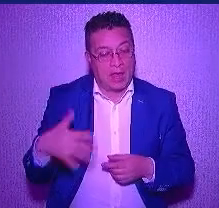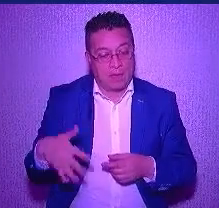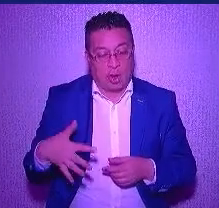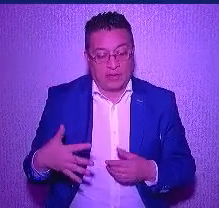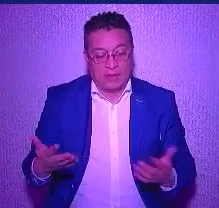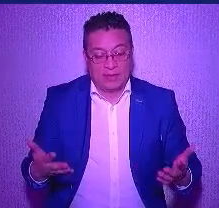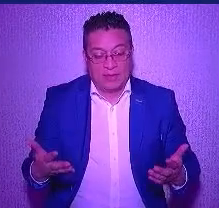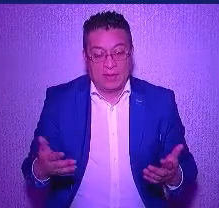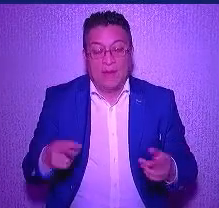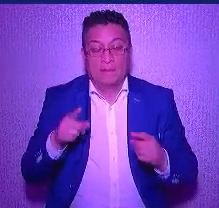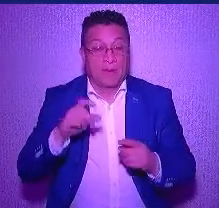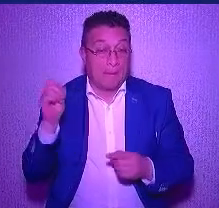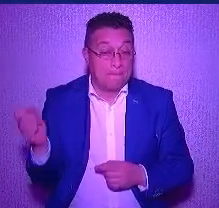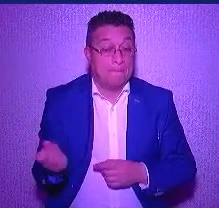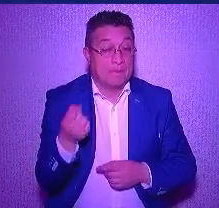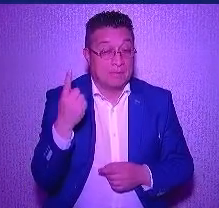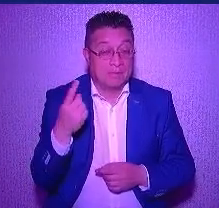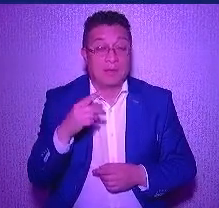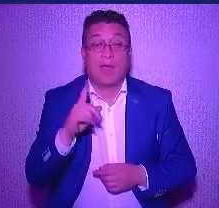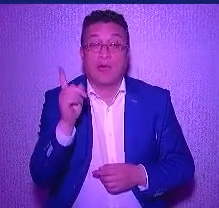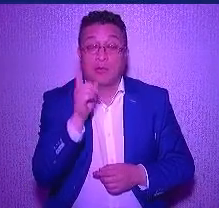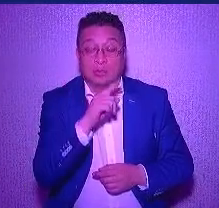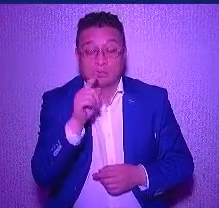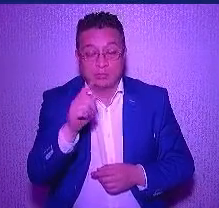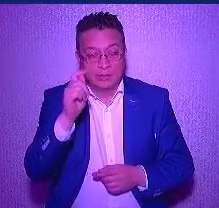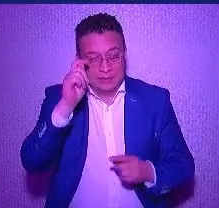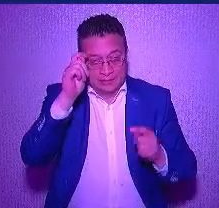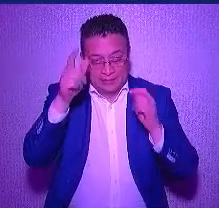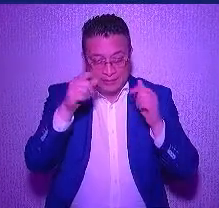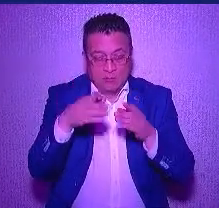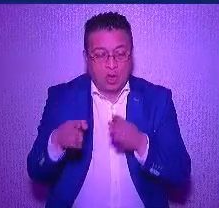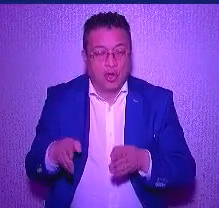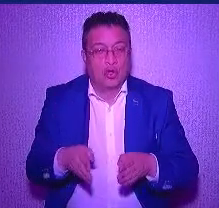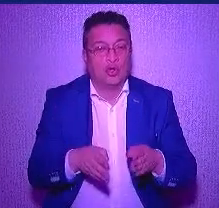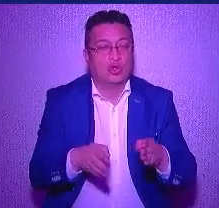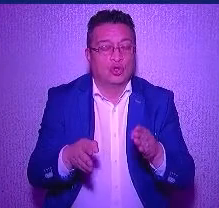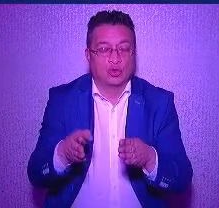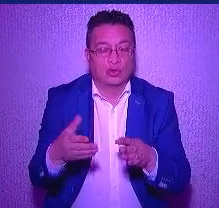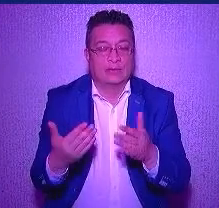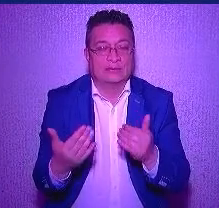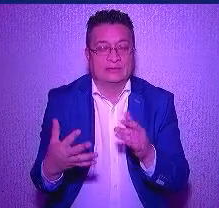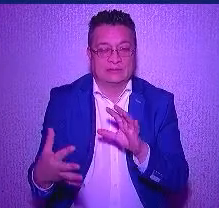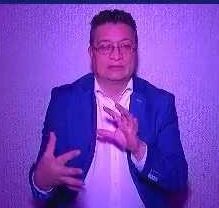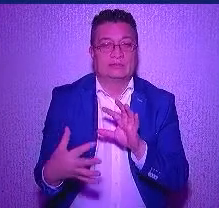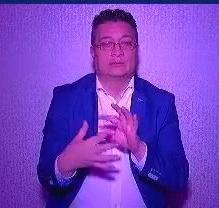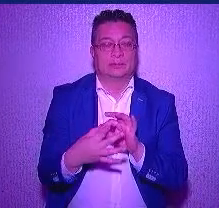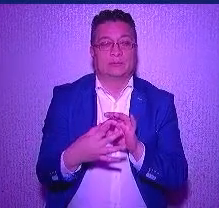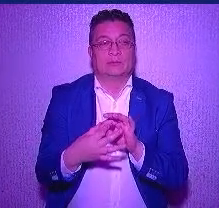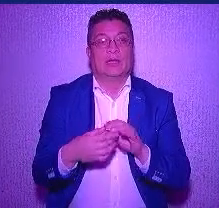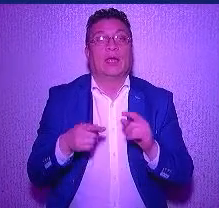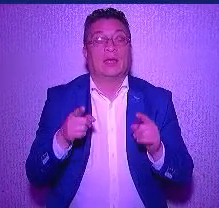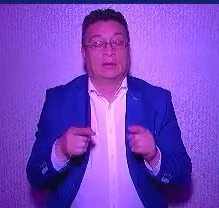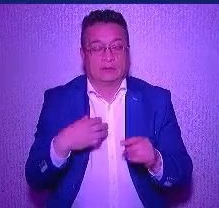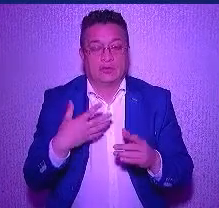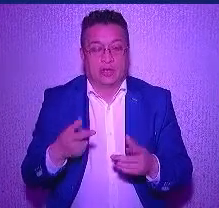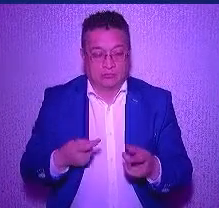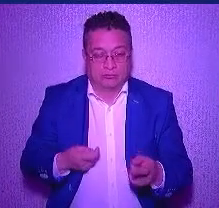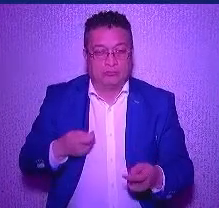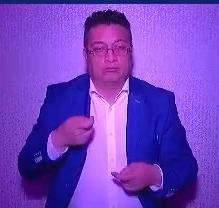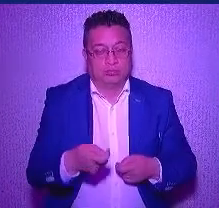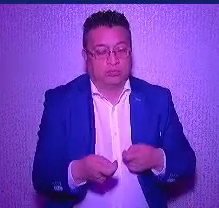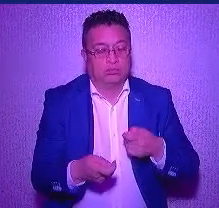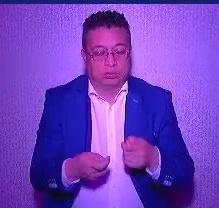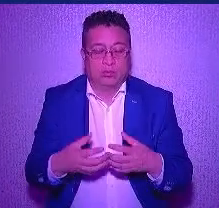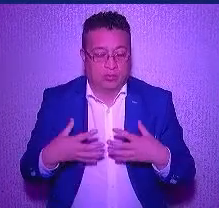no y principalmente termino con la idea de no trazar una ruta de dependencia no en Cisco estamos haciendo inversiones muy grandes